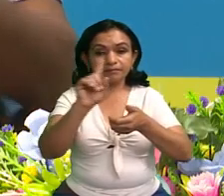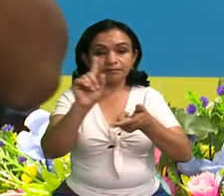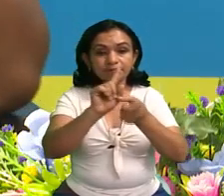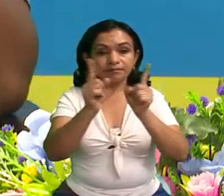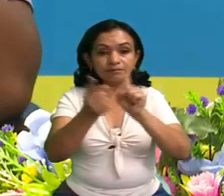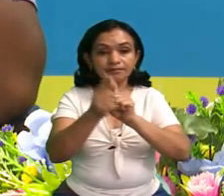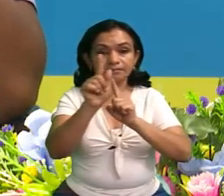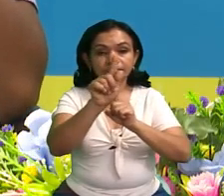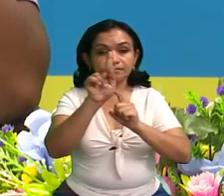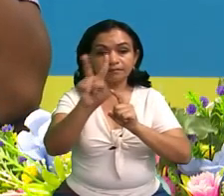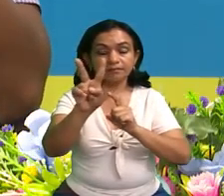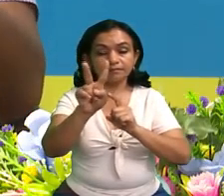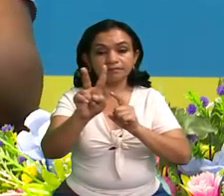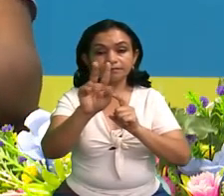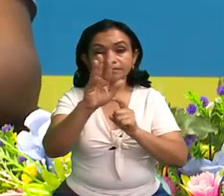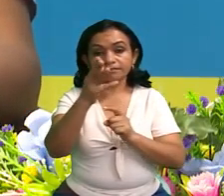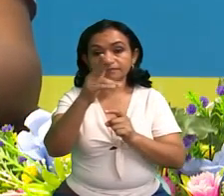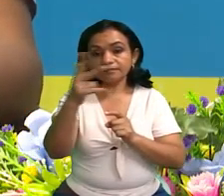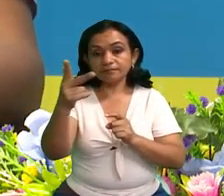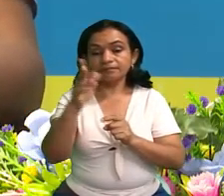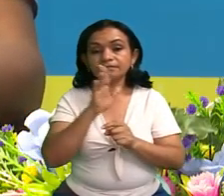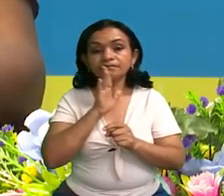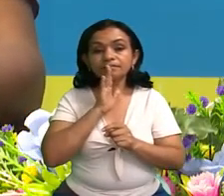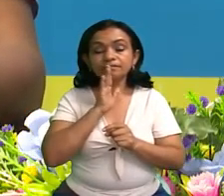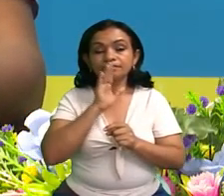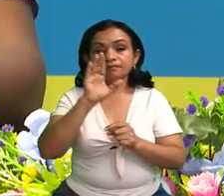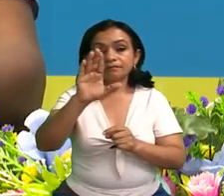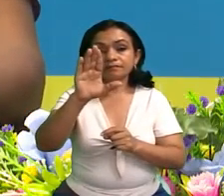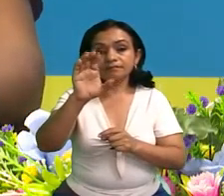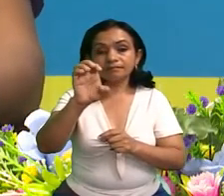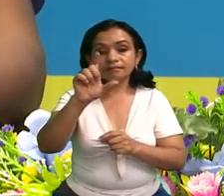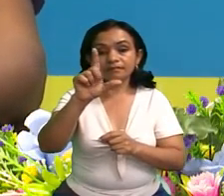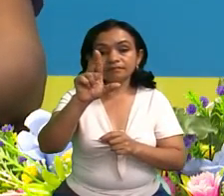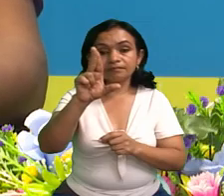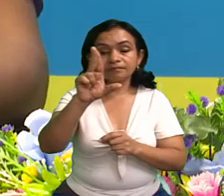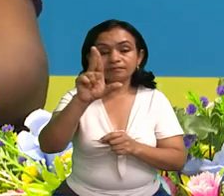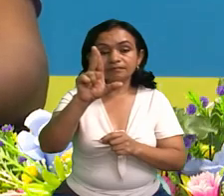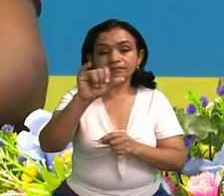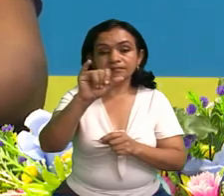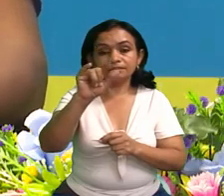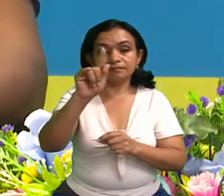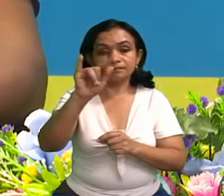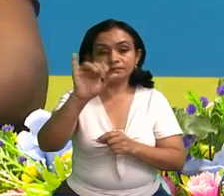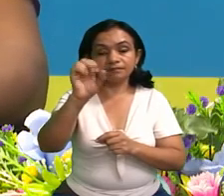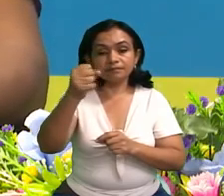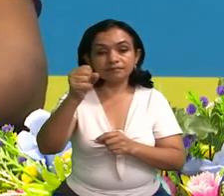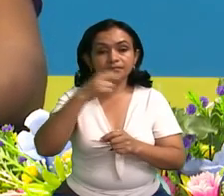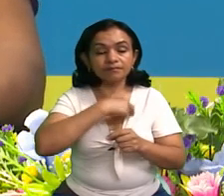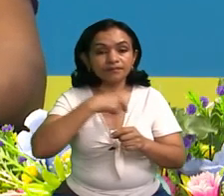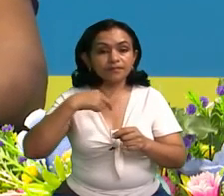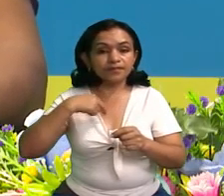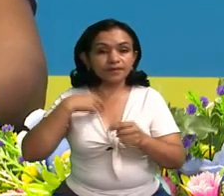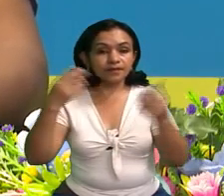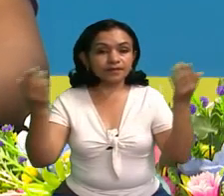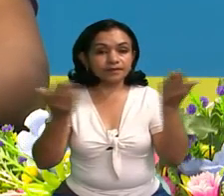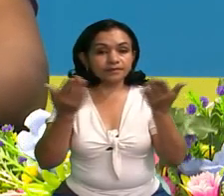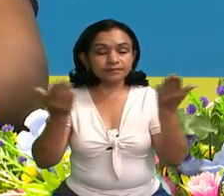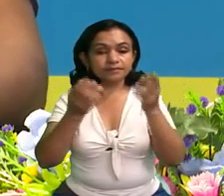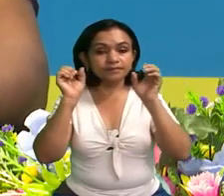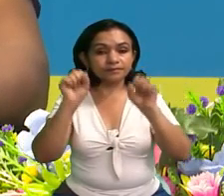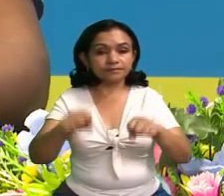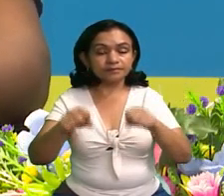canal, porque estamos hablando de la celulitis y las estrías, principalmente, que la origina, y cómo la